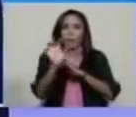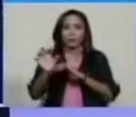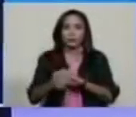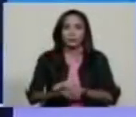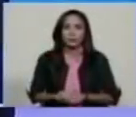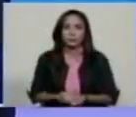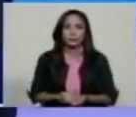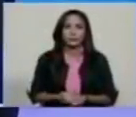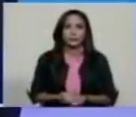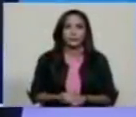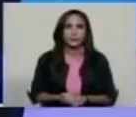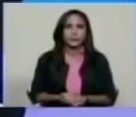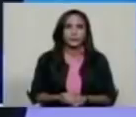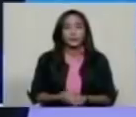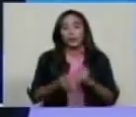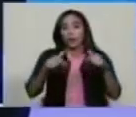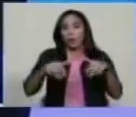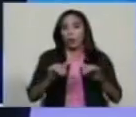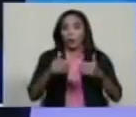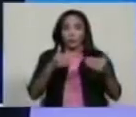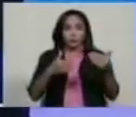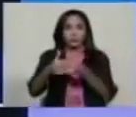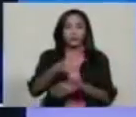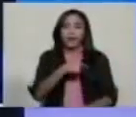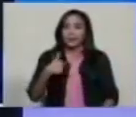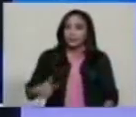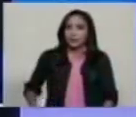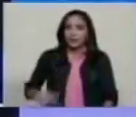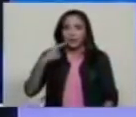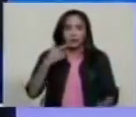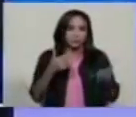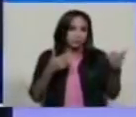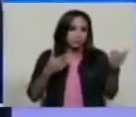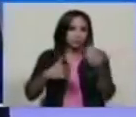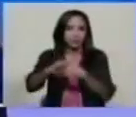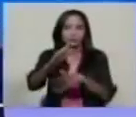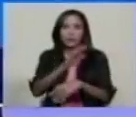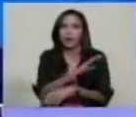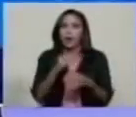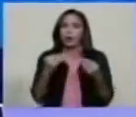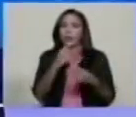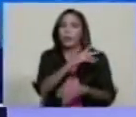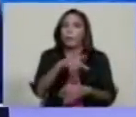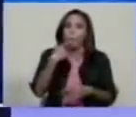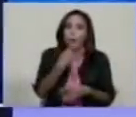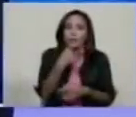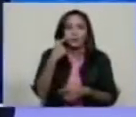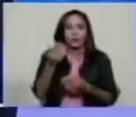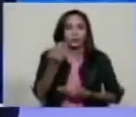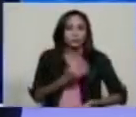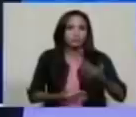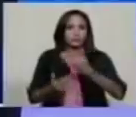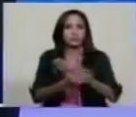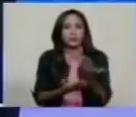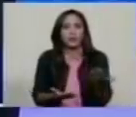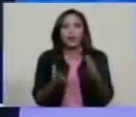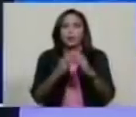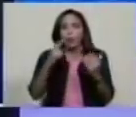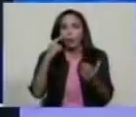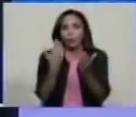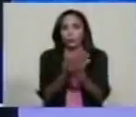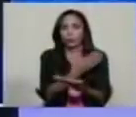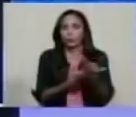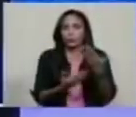Popular China. Hoy China constituye no solamente una posibilidad política importante porque es nuestro de los principales